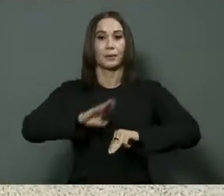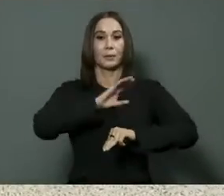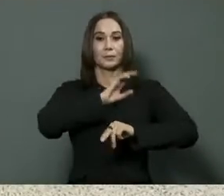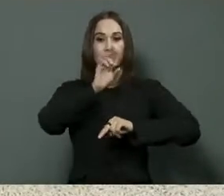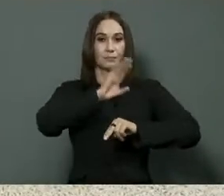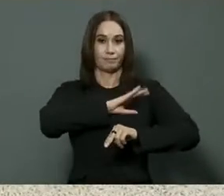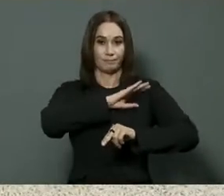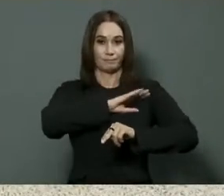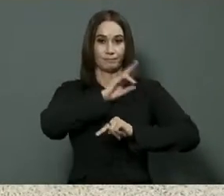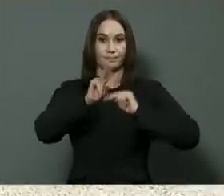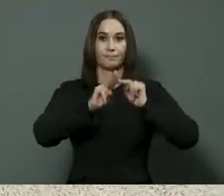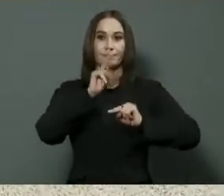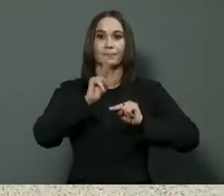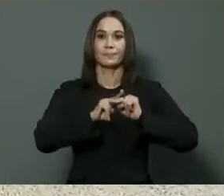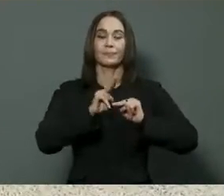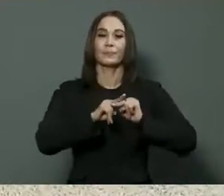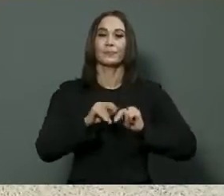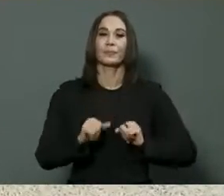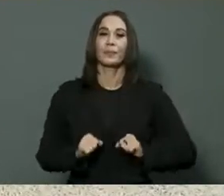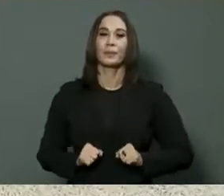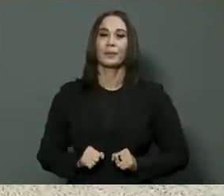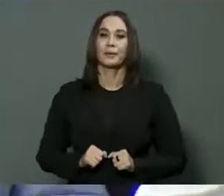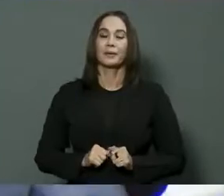y Policía.